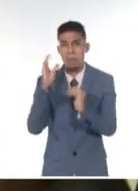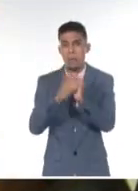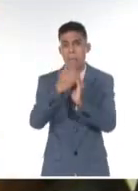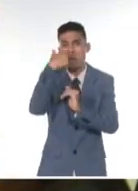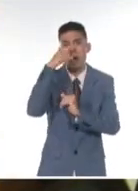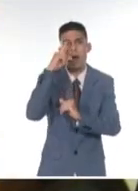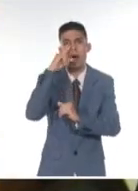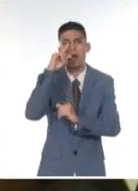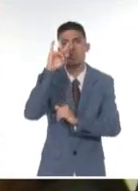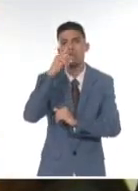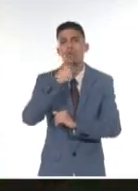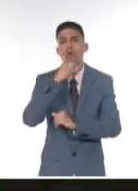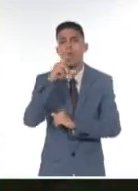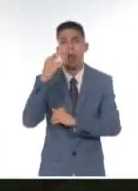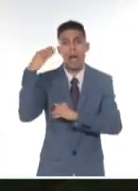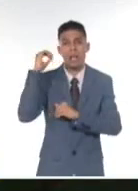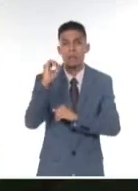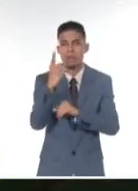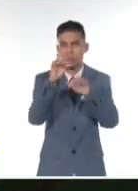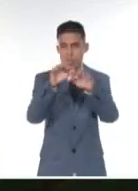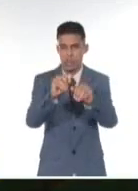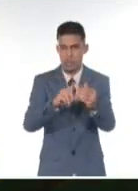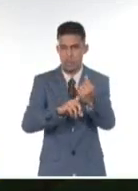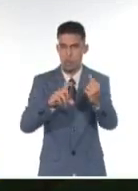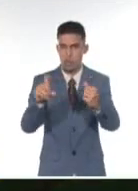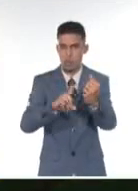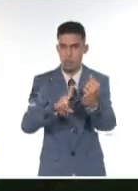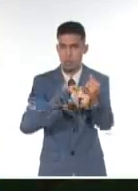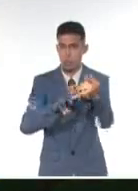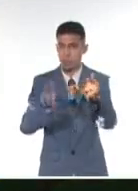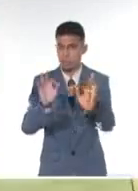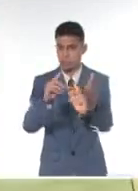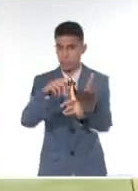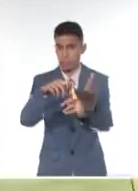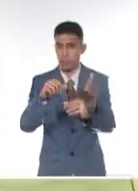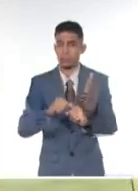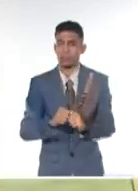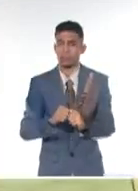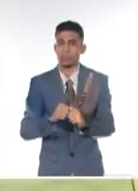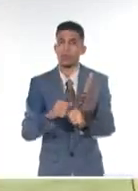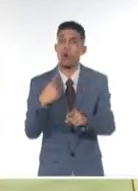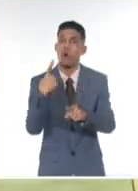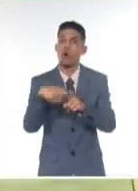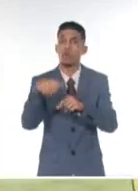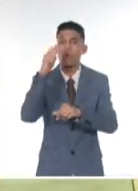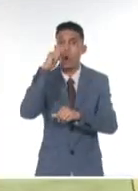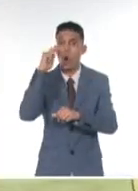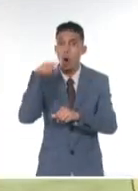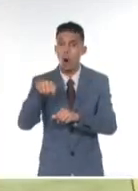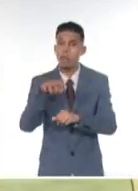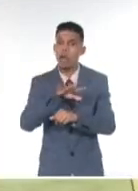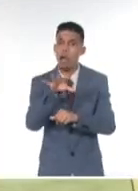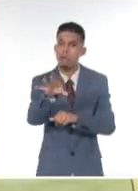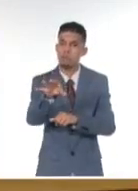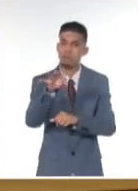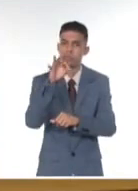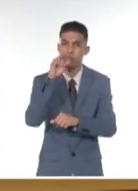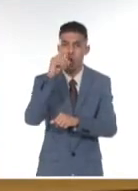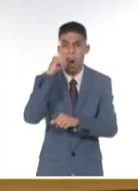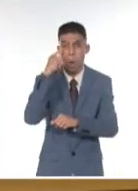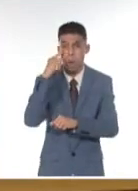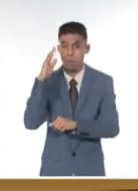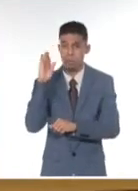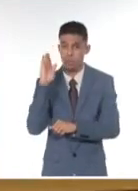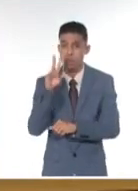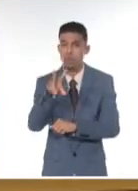Gallego hasta el momento primer Secretario del partido en el territorio en su lugar el comité provincial aprobó la promoción del compañero Walter Simón